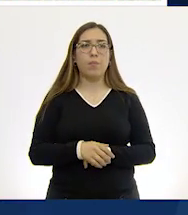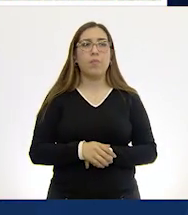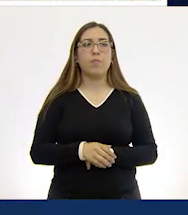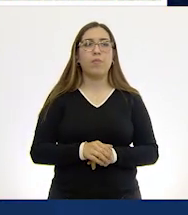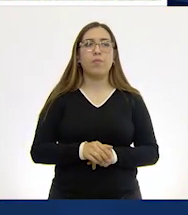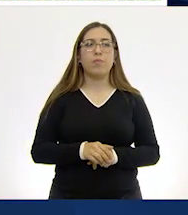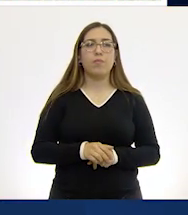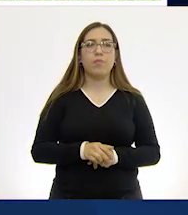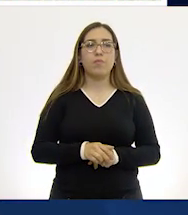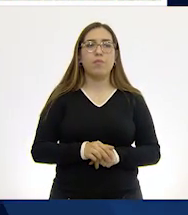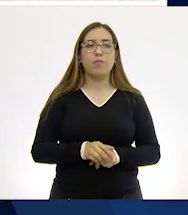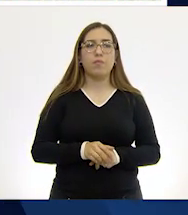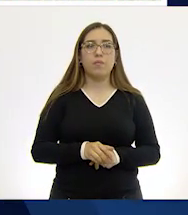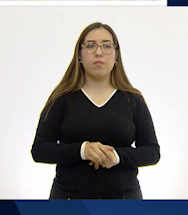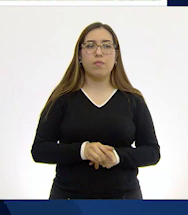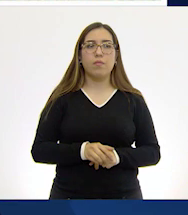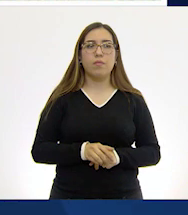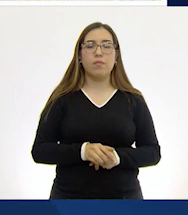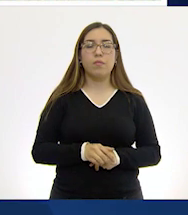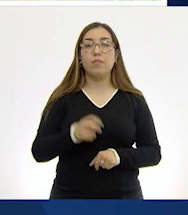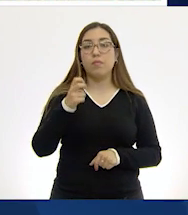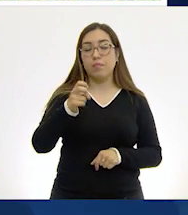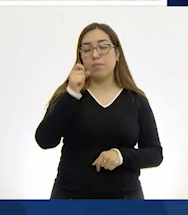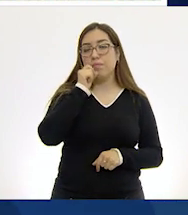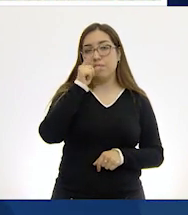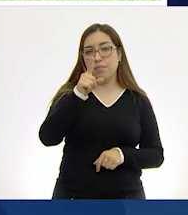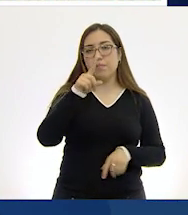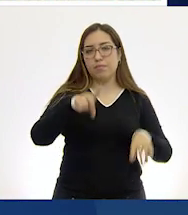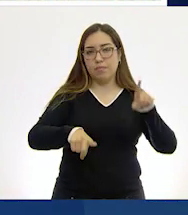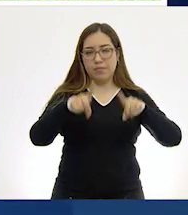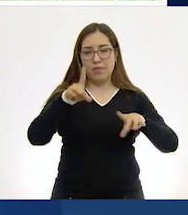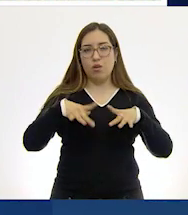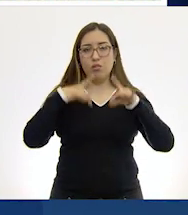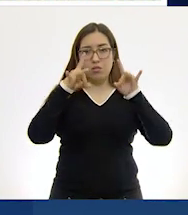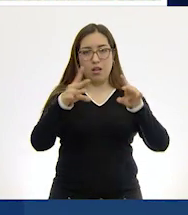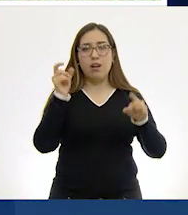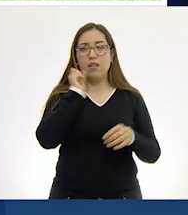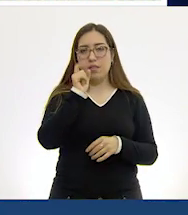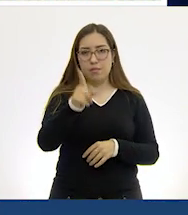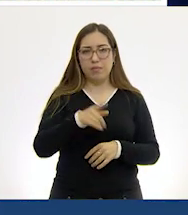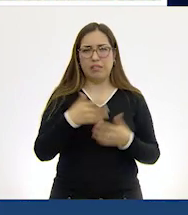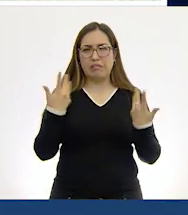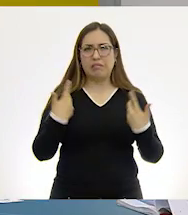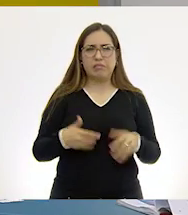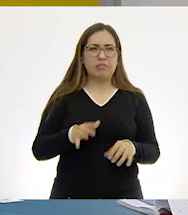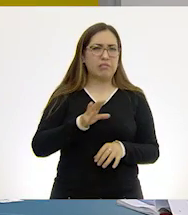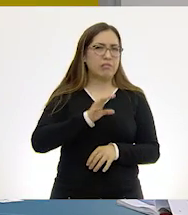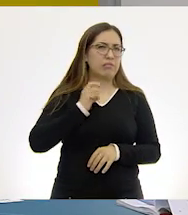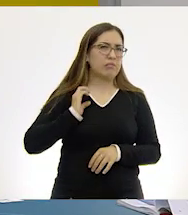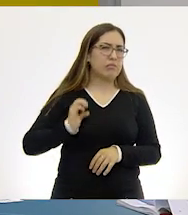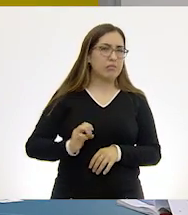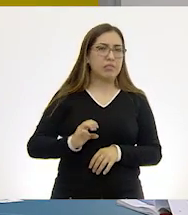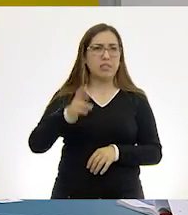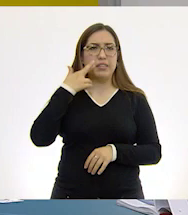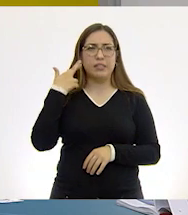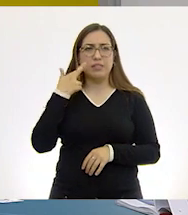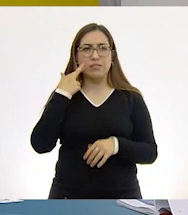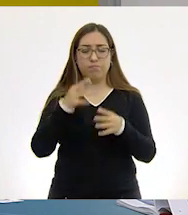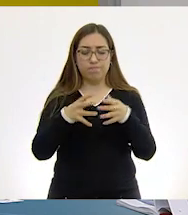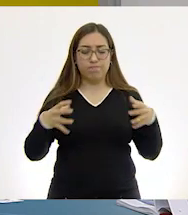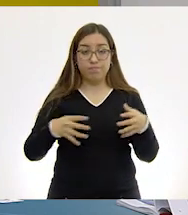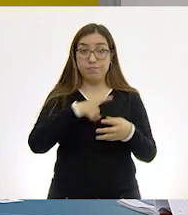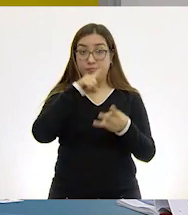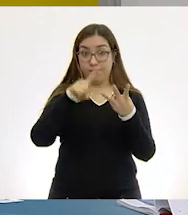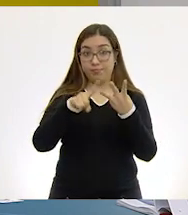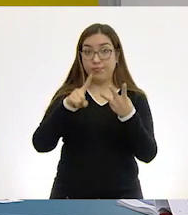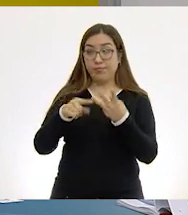el pez león del Pacífico Oeste y Oceanía. ¡Sí! ¡Guácala las ratas! El tercer problema, María, ¿nos